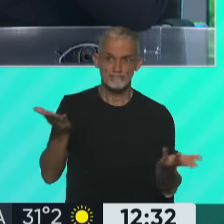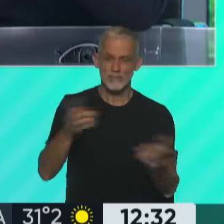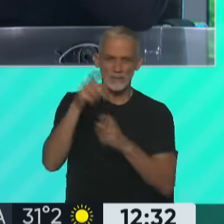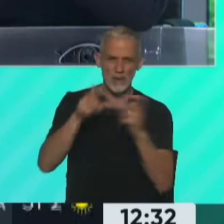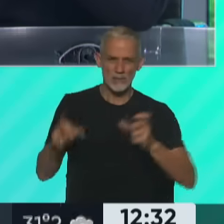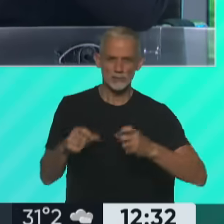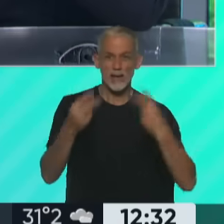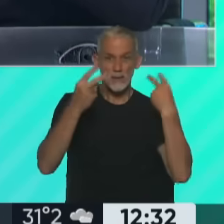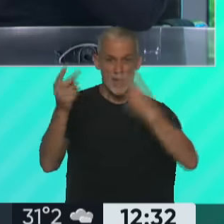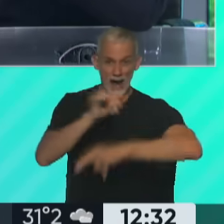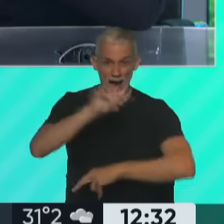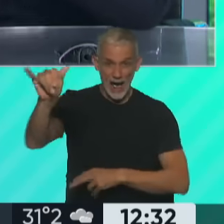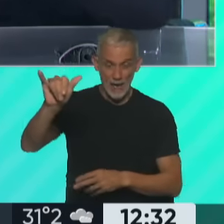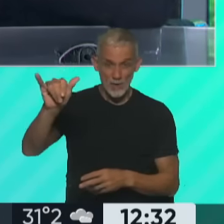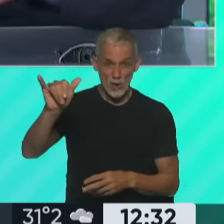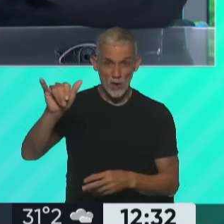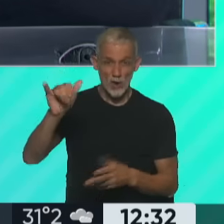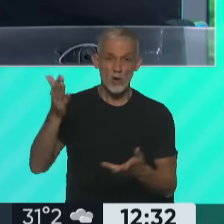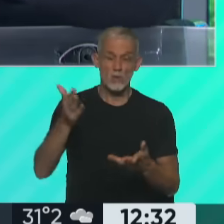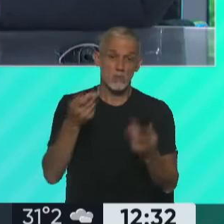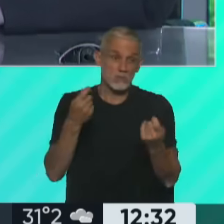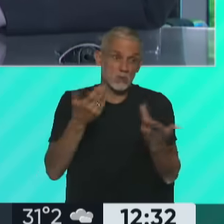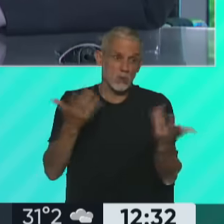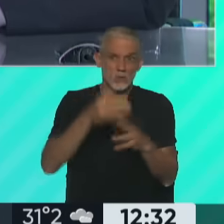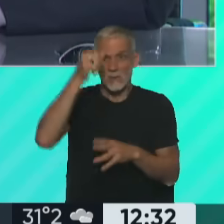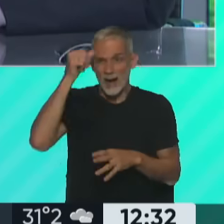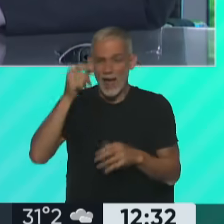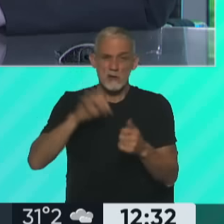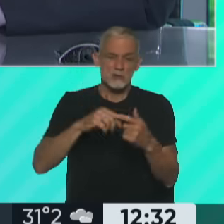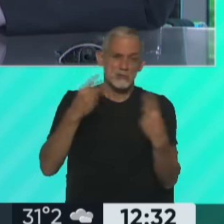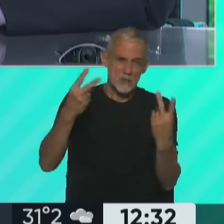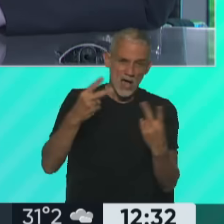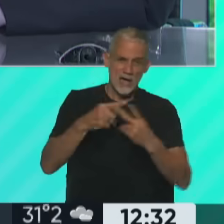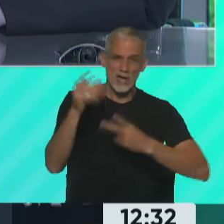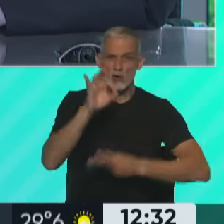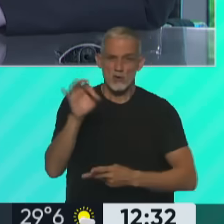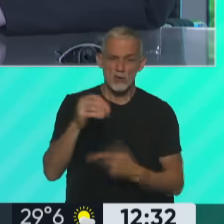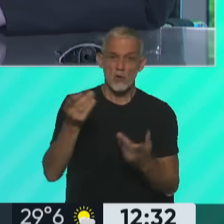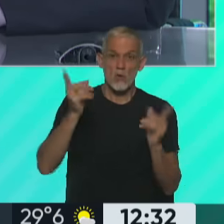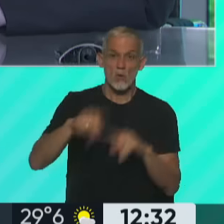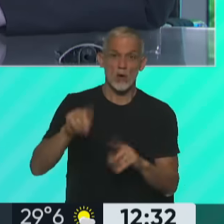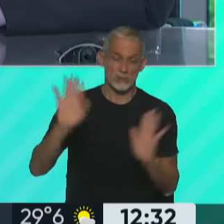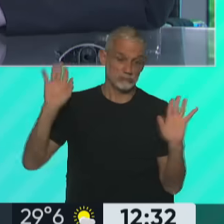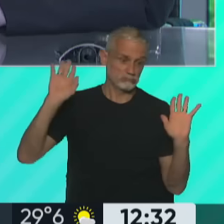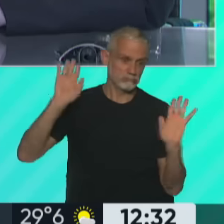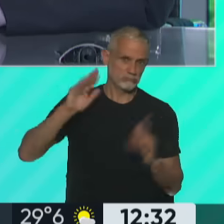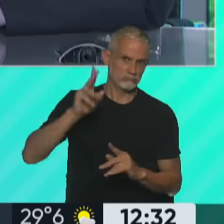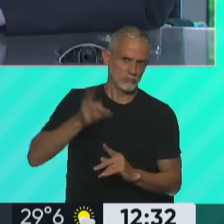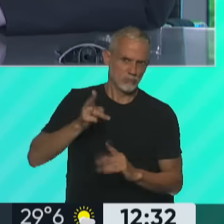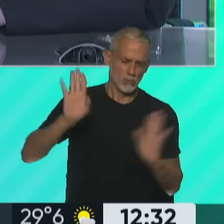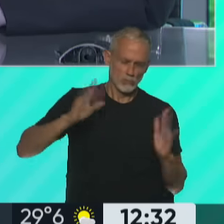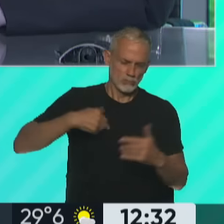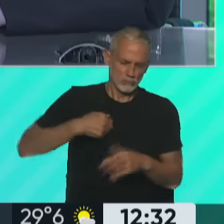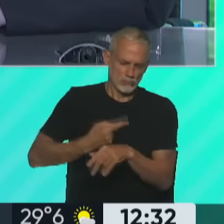habitualmente utilizan los vuelos como parte del costo de un veraneo, hoy vuelve a ser un tema prohibitivo para gran parte de la